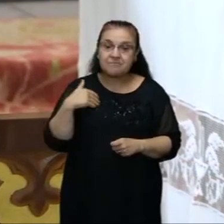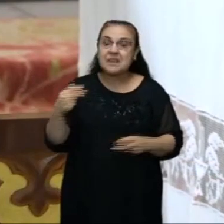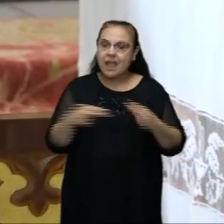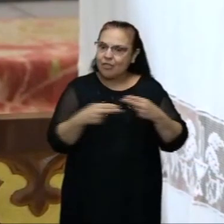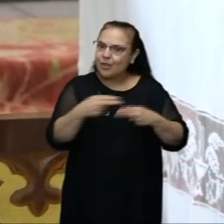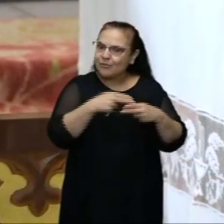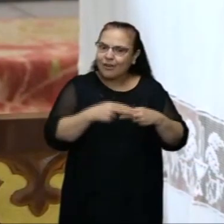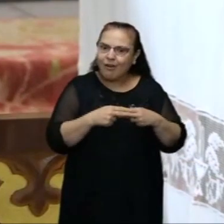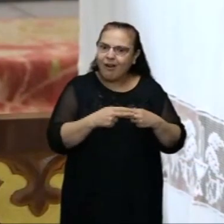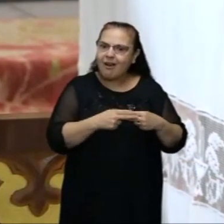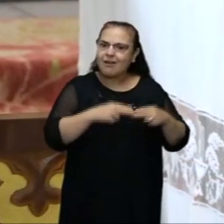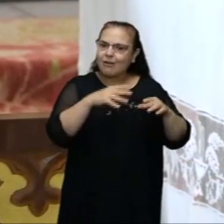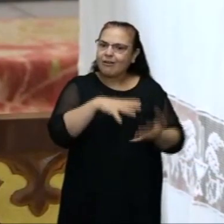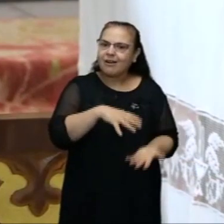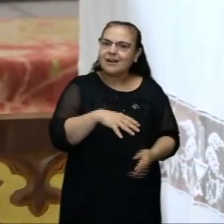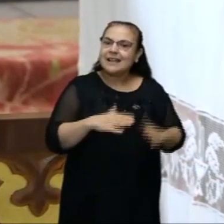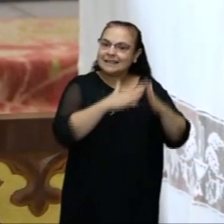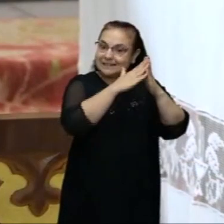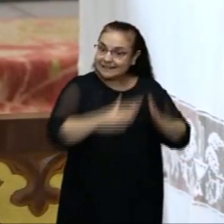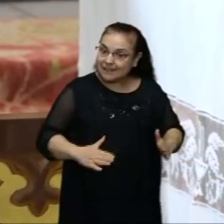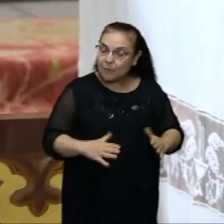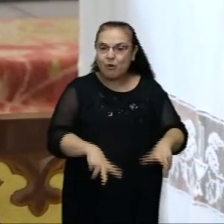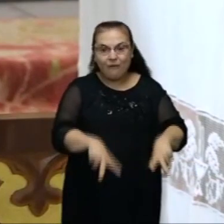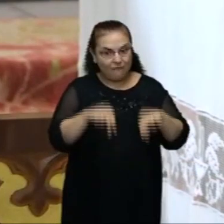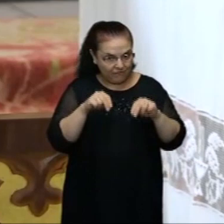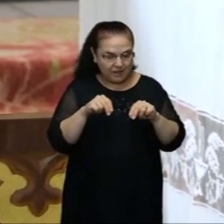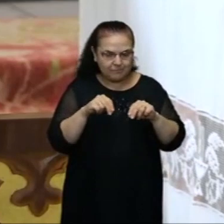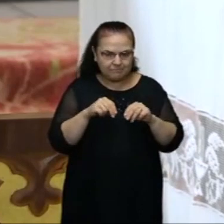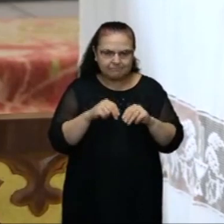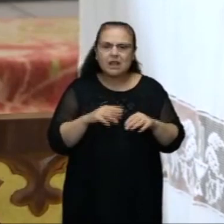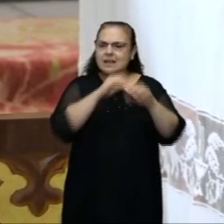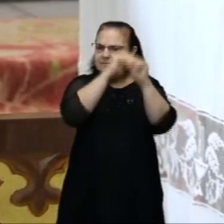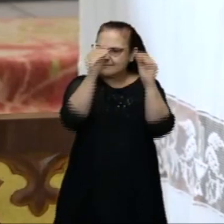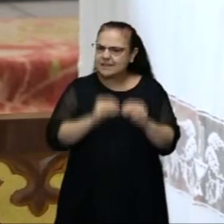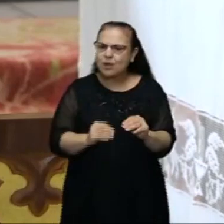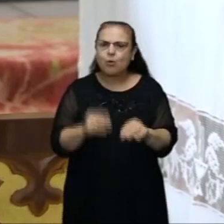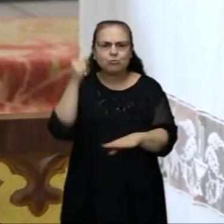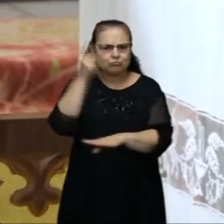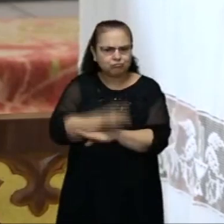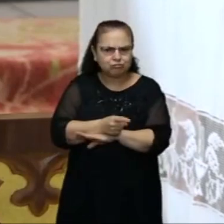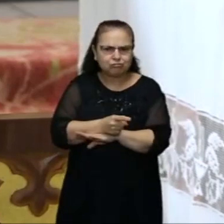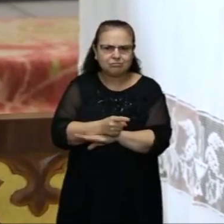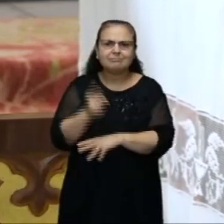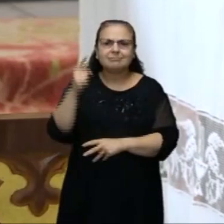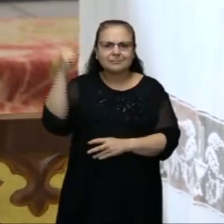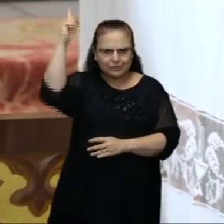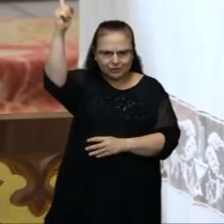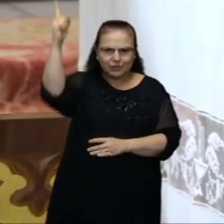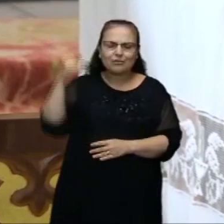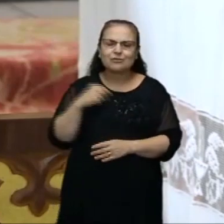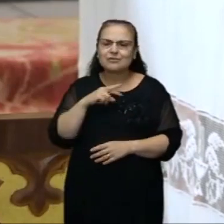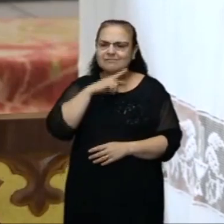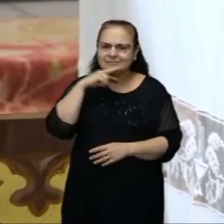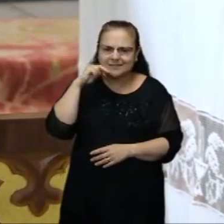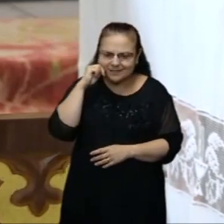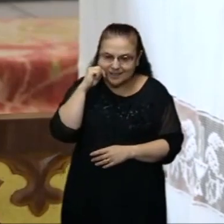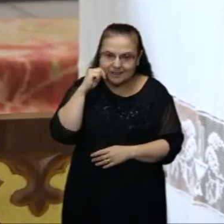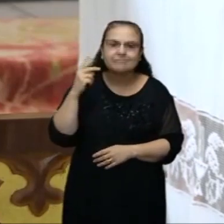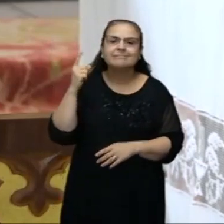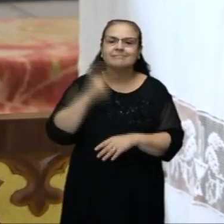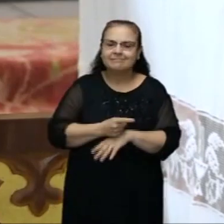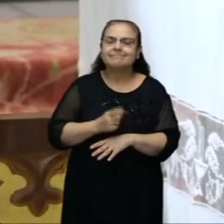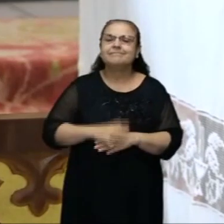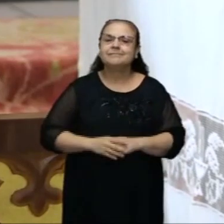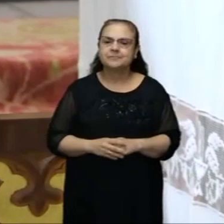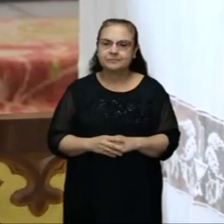Edificaron y concluyeron la reconstrucción según el mandato del Dios de Israel y con la orden de Ciro, de Darío y